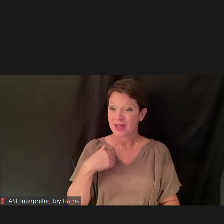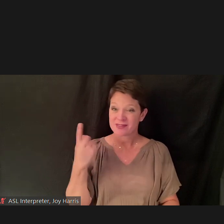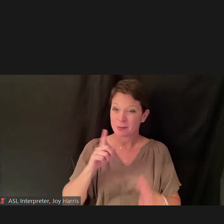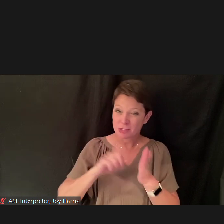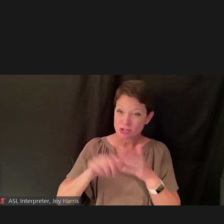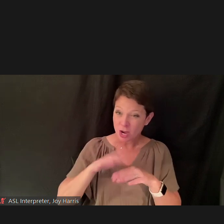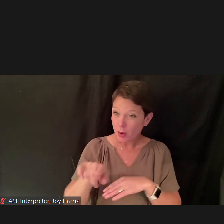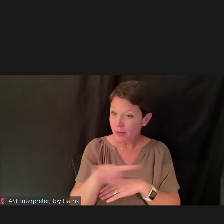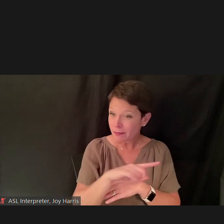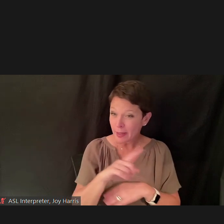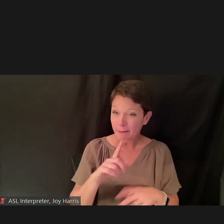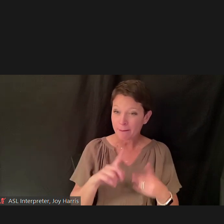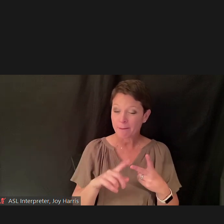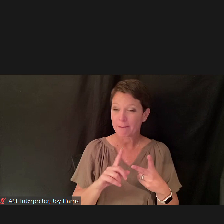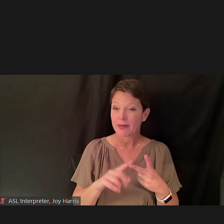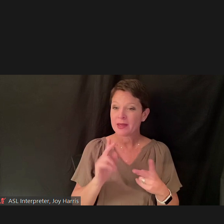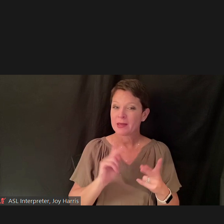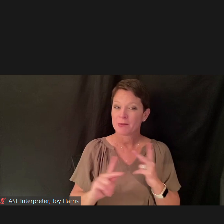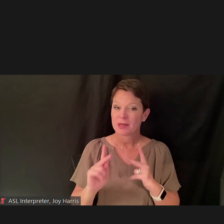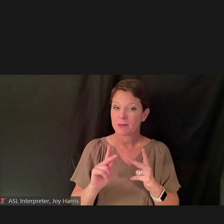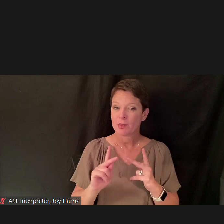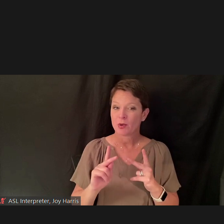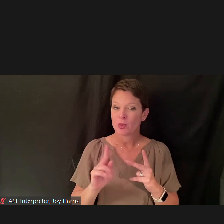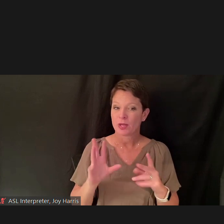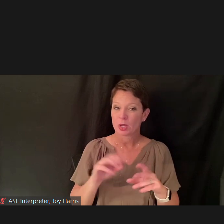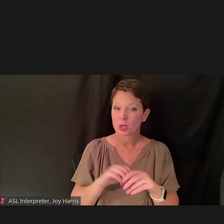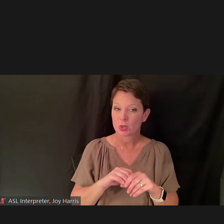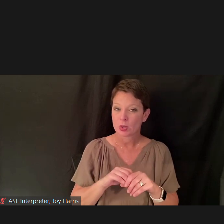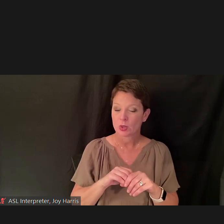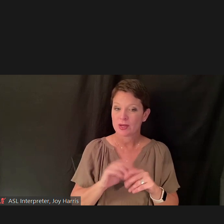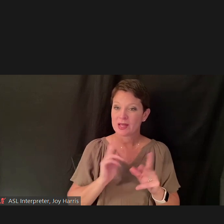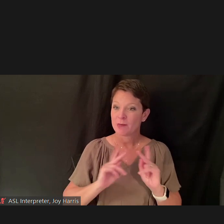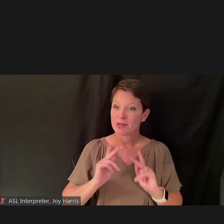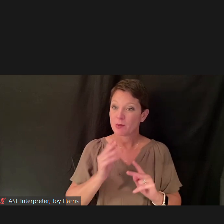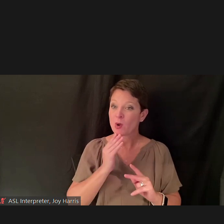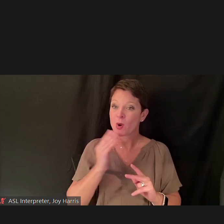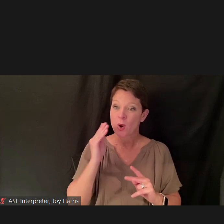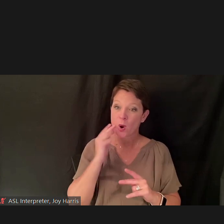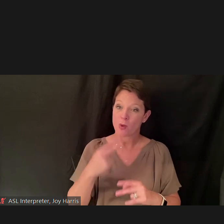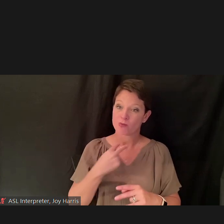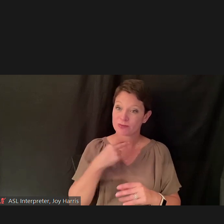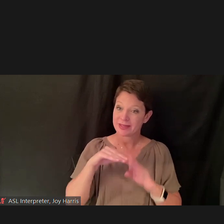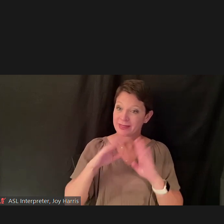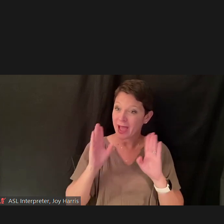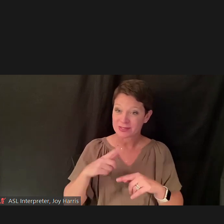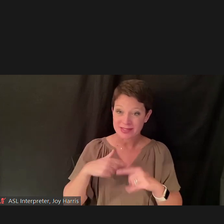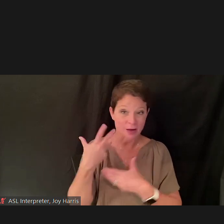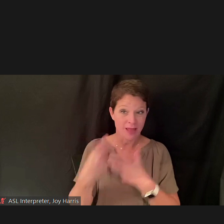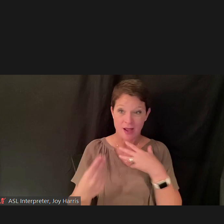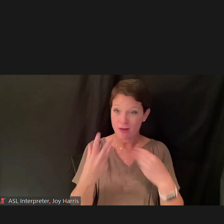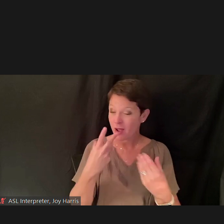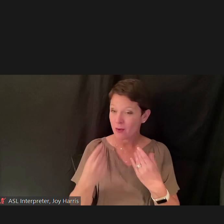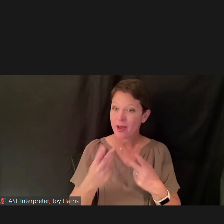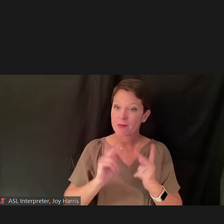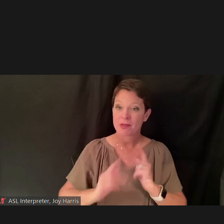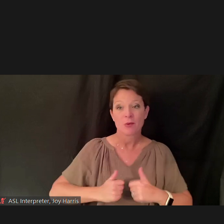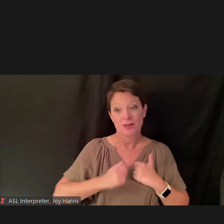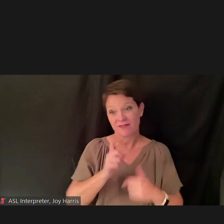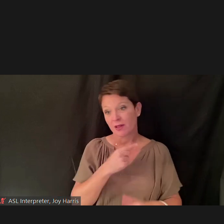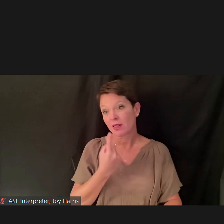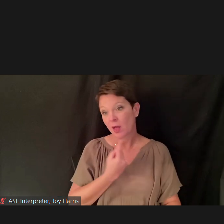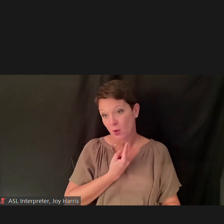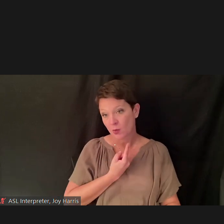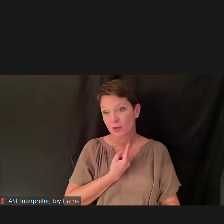Personas que no, quizás no tengan alguien que se comunique con ellos,